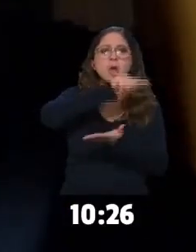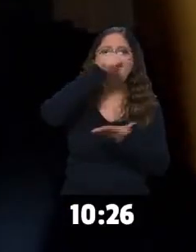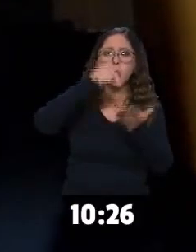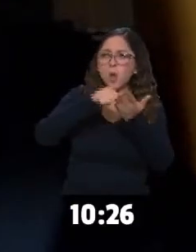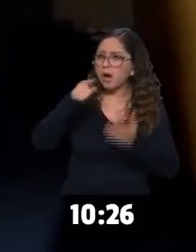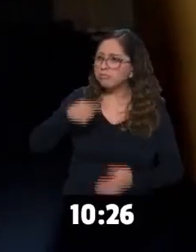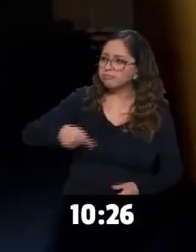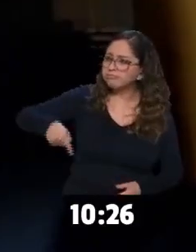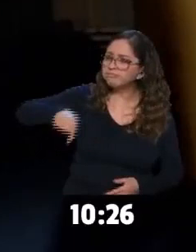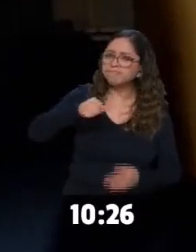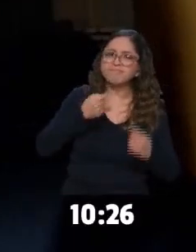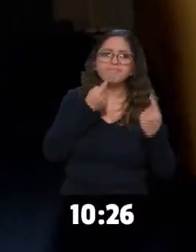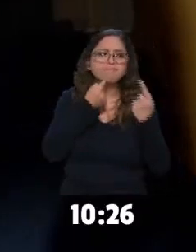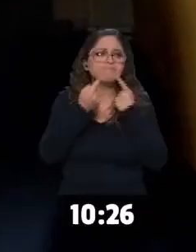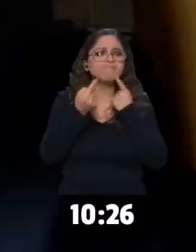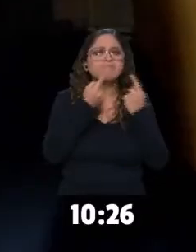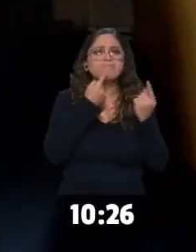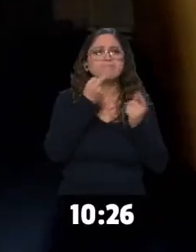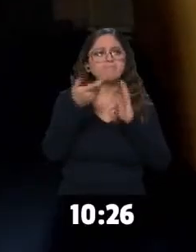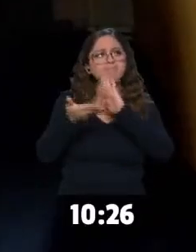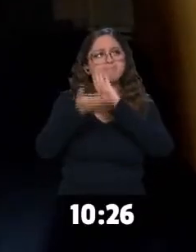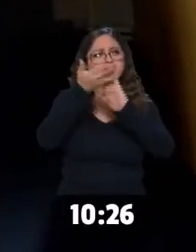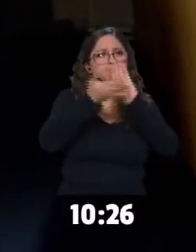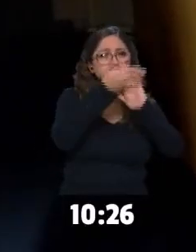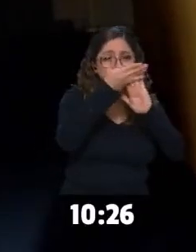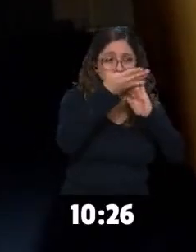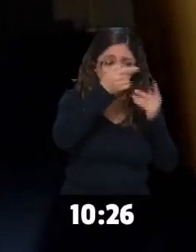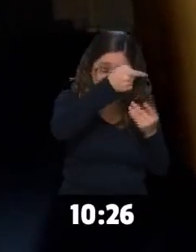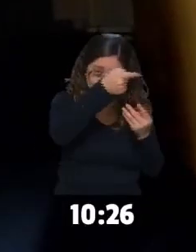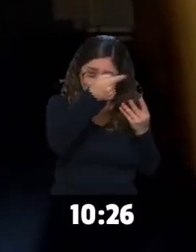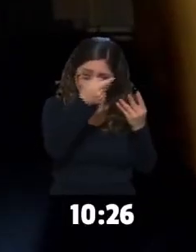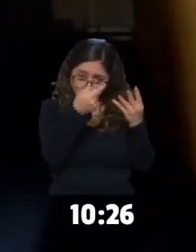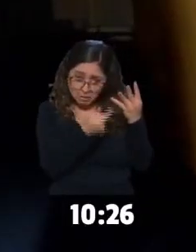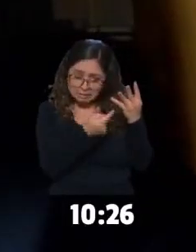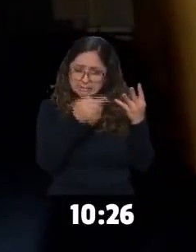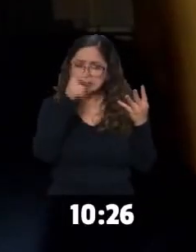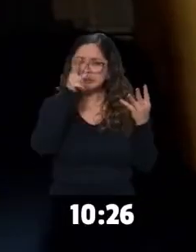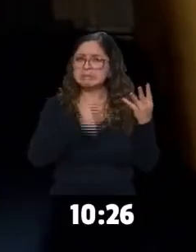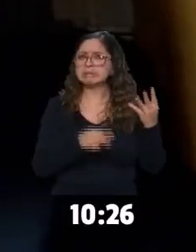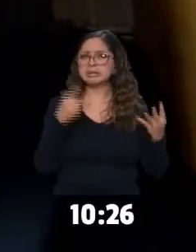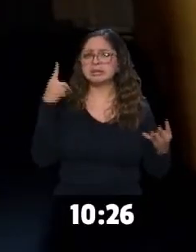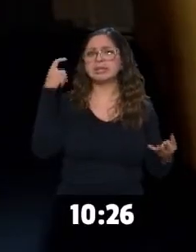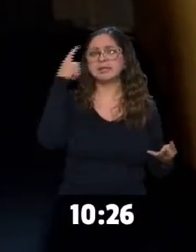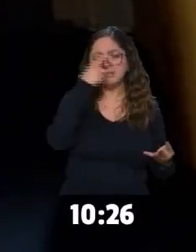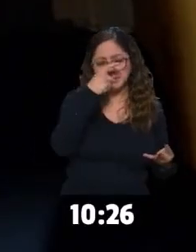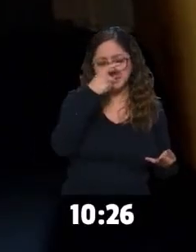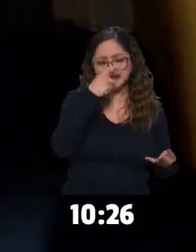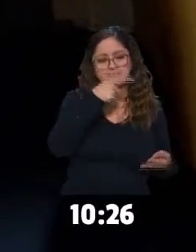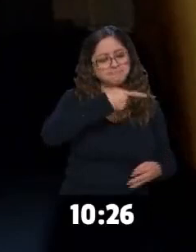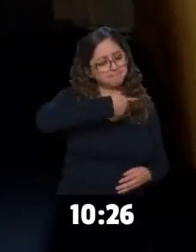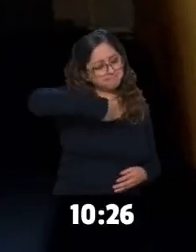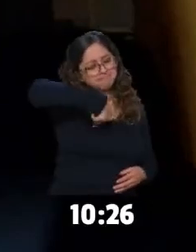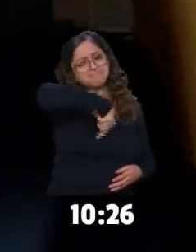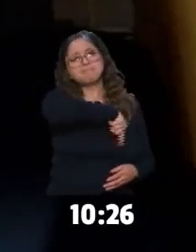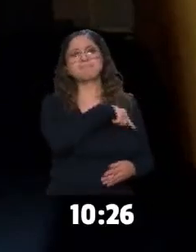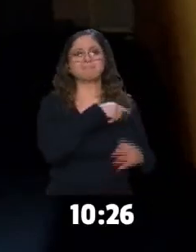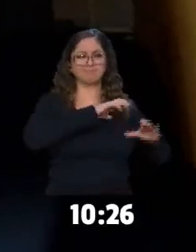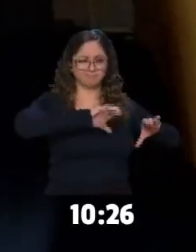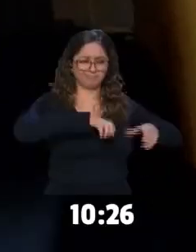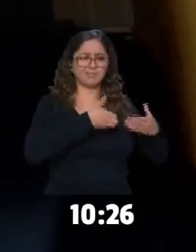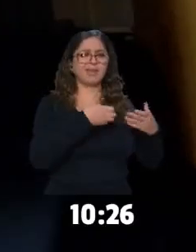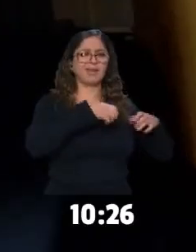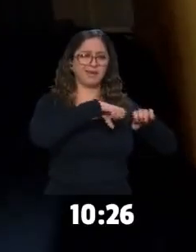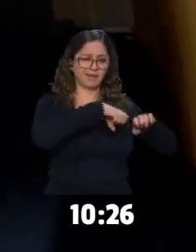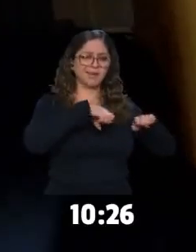construir. Todo esto era complicado. Entonces, nos dimos pues a la tarea durante todo ese